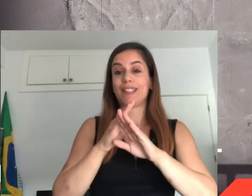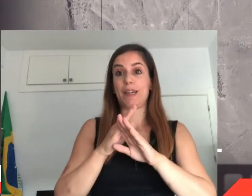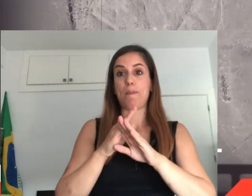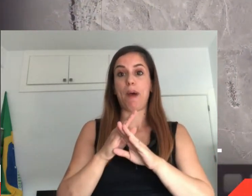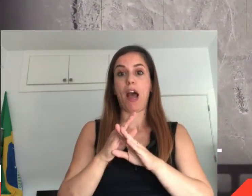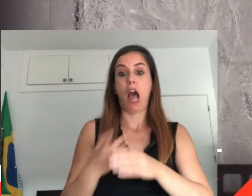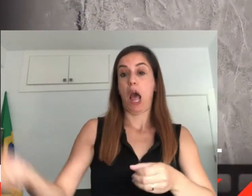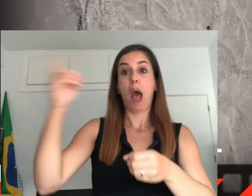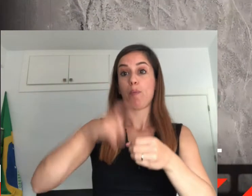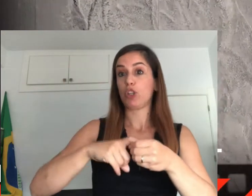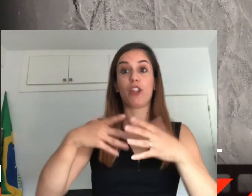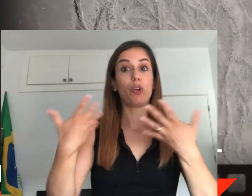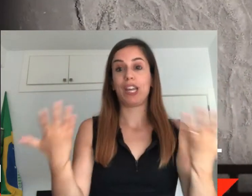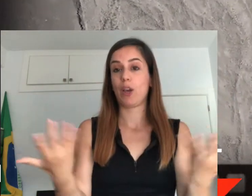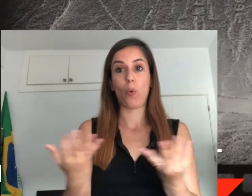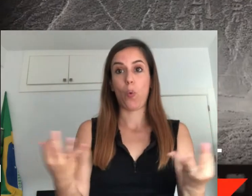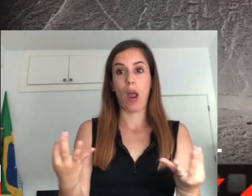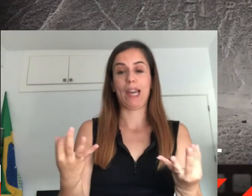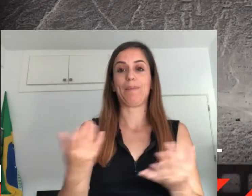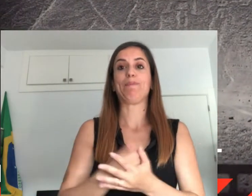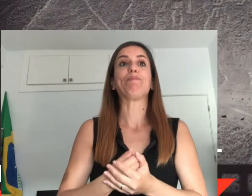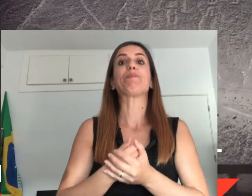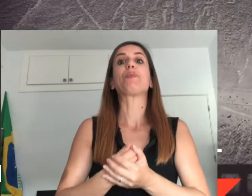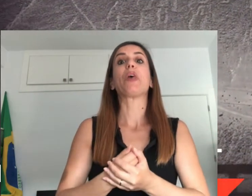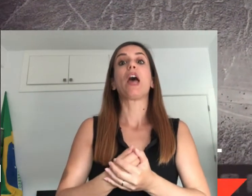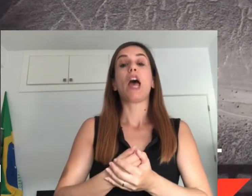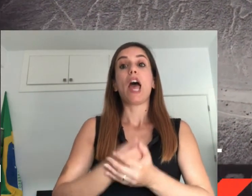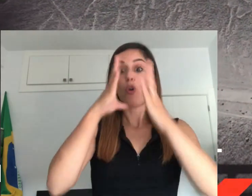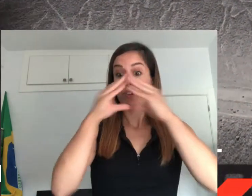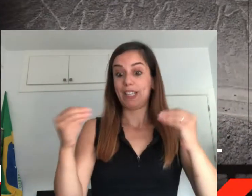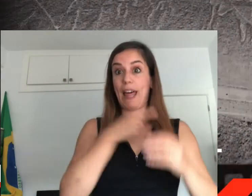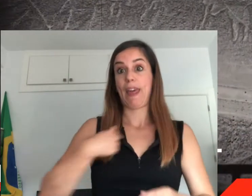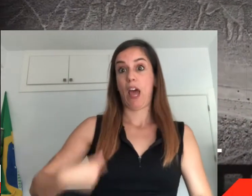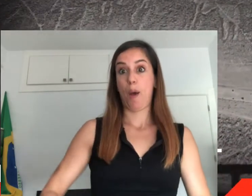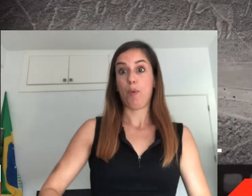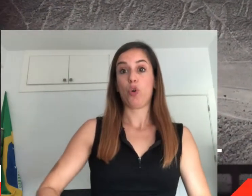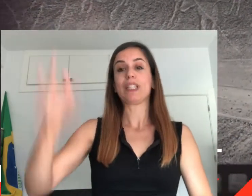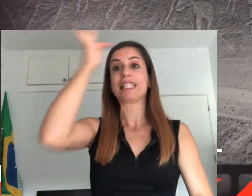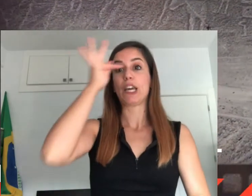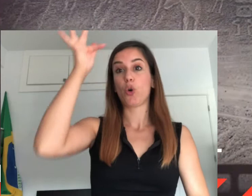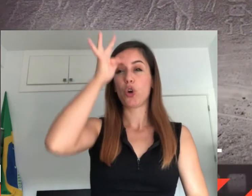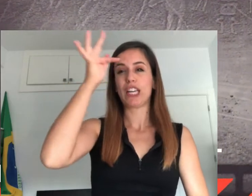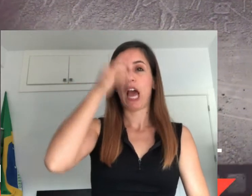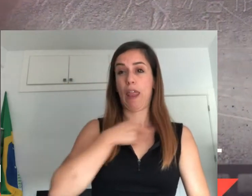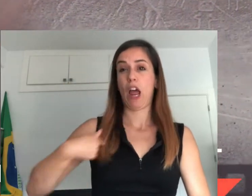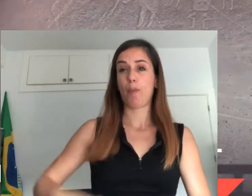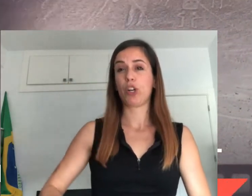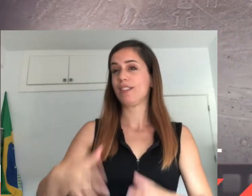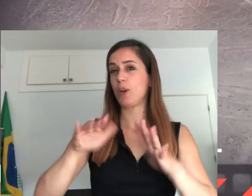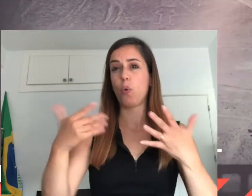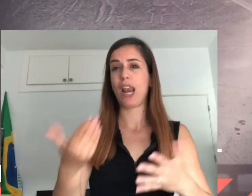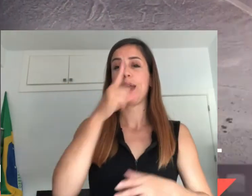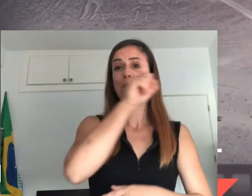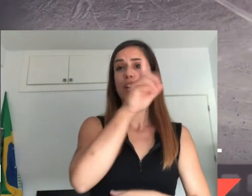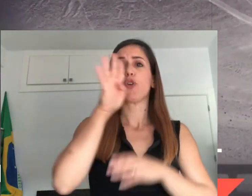de los investigadores de la Universidad de Yamagata de Japón. Según sus teorías, bueno, pues estos se remontan al principio de los principios y vuelven a hablar de